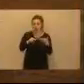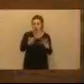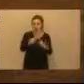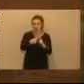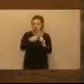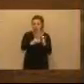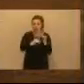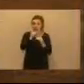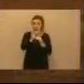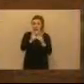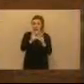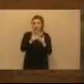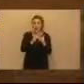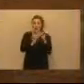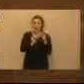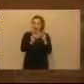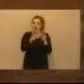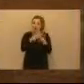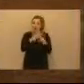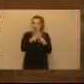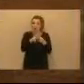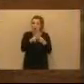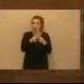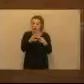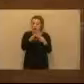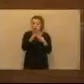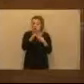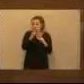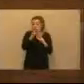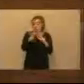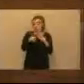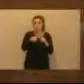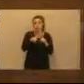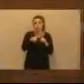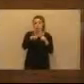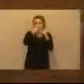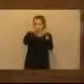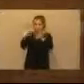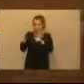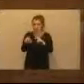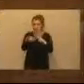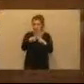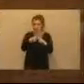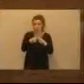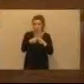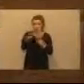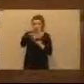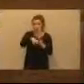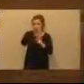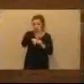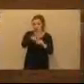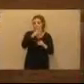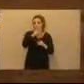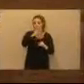una especialización en un instrumento que se haría con carácter previo, sino que todo el patrimonio musical de diferentes instrumentos estaría incluido. Como decimos, hay